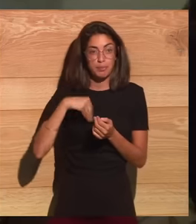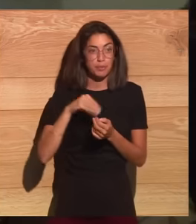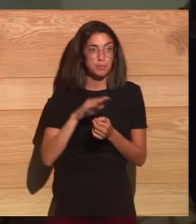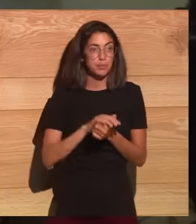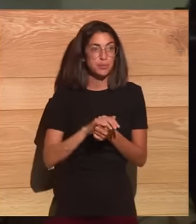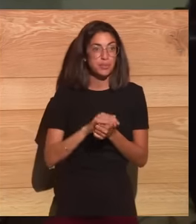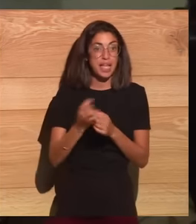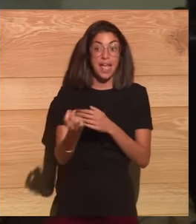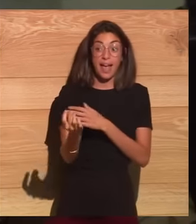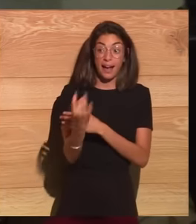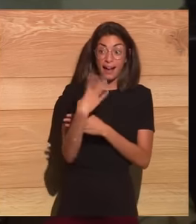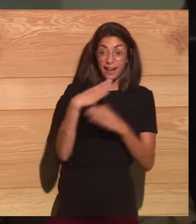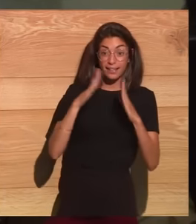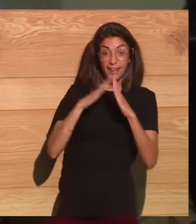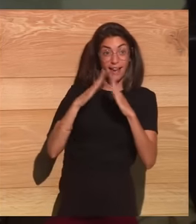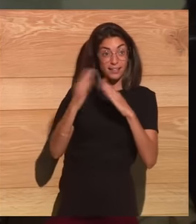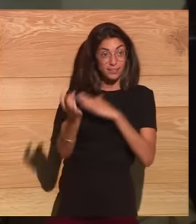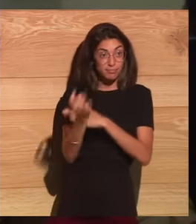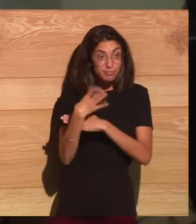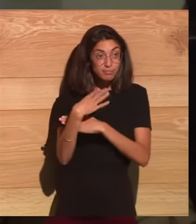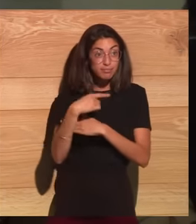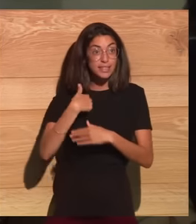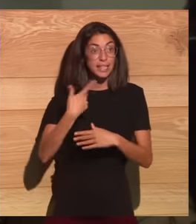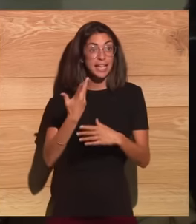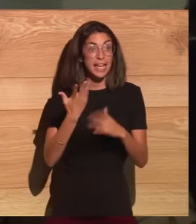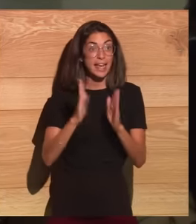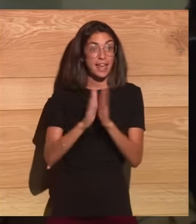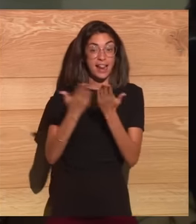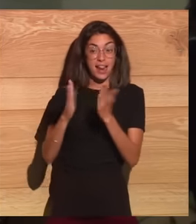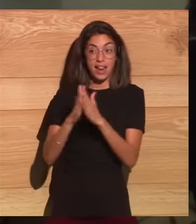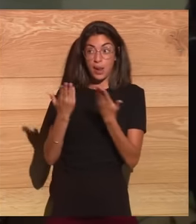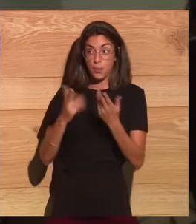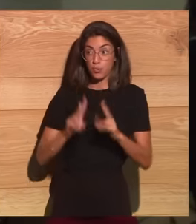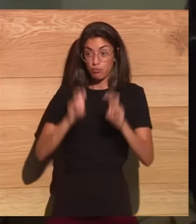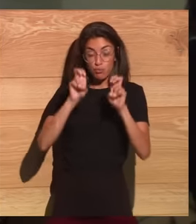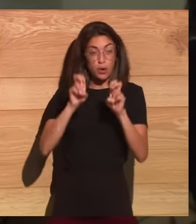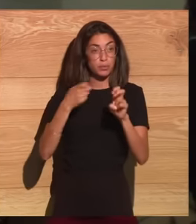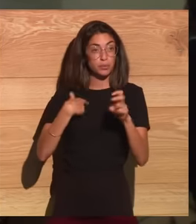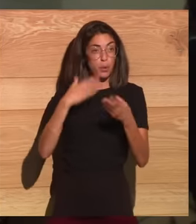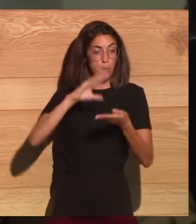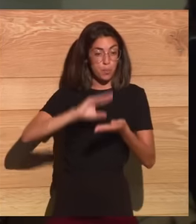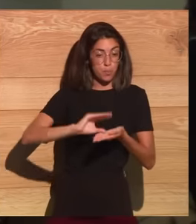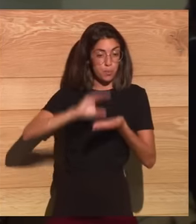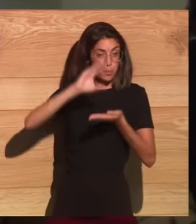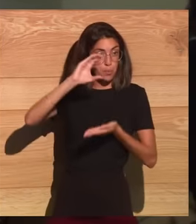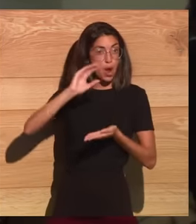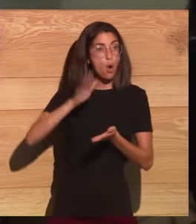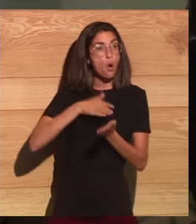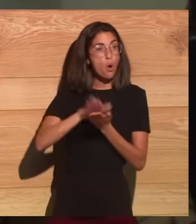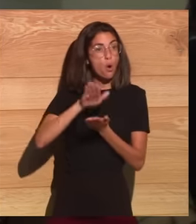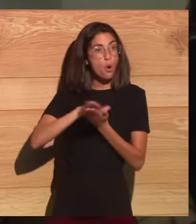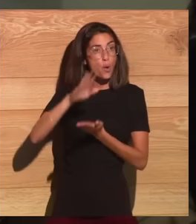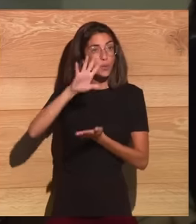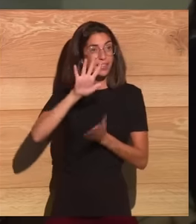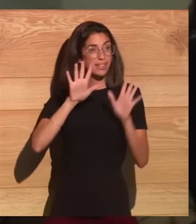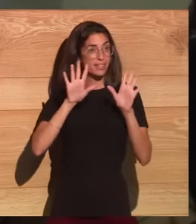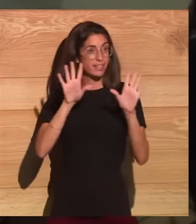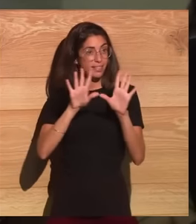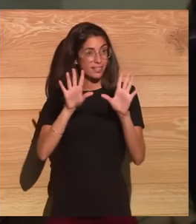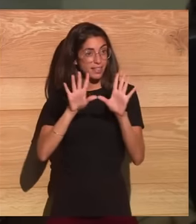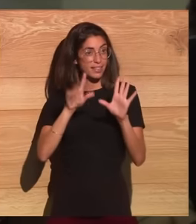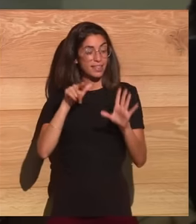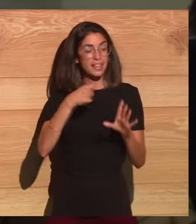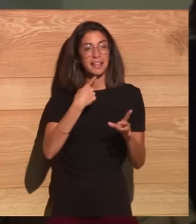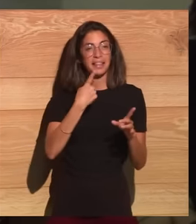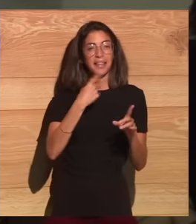mandaron una carta a casa con los ejemplares justificativos del libro. Era un paquetito con 10 copias y ponía Arturo